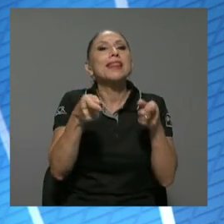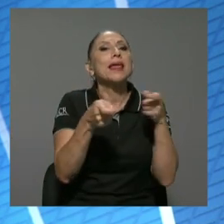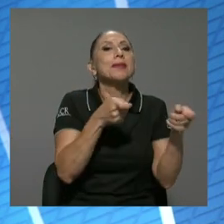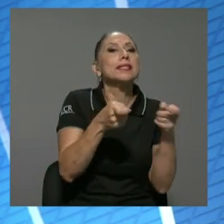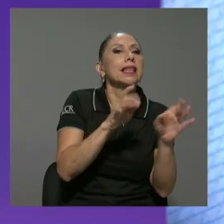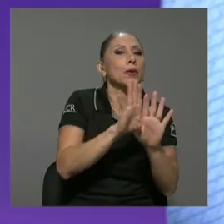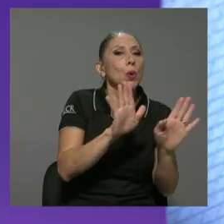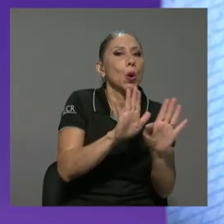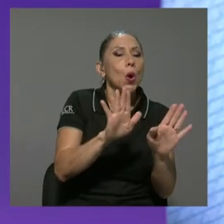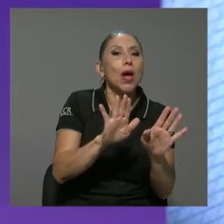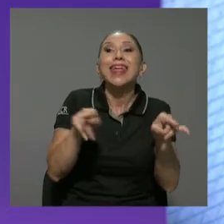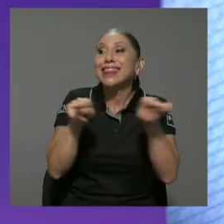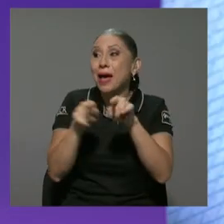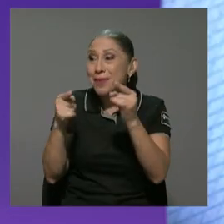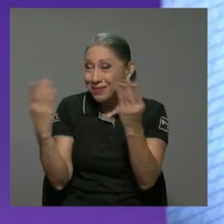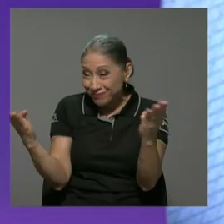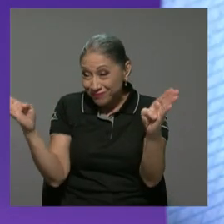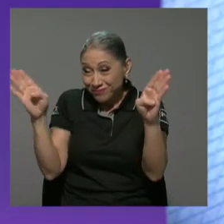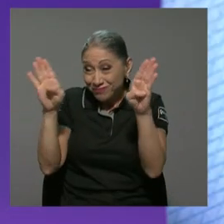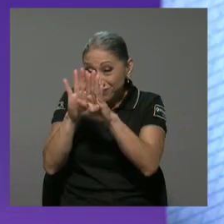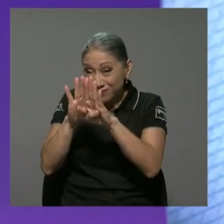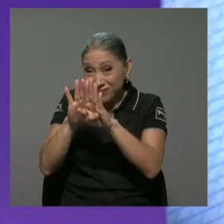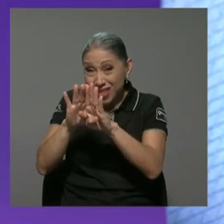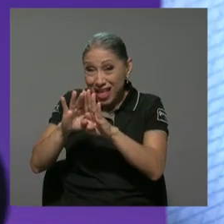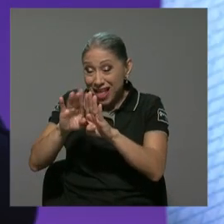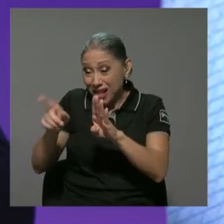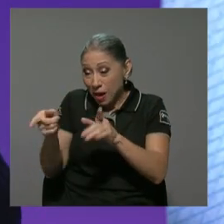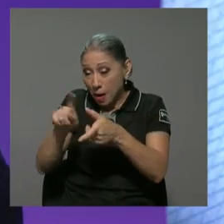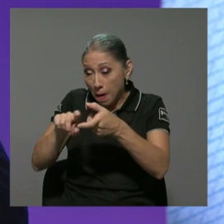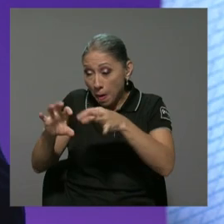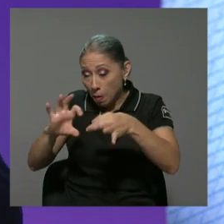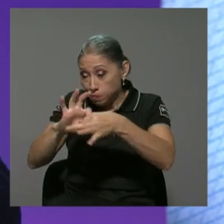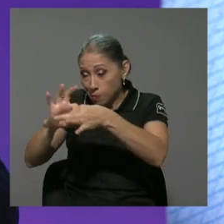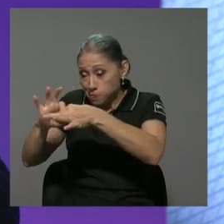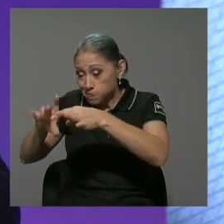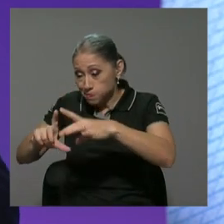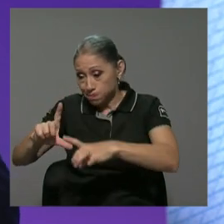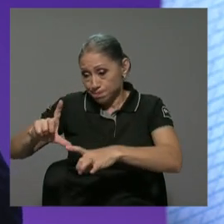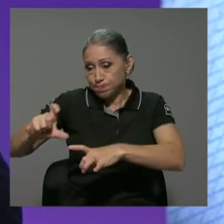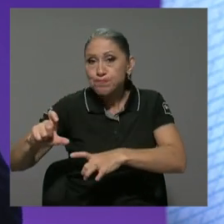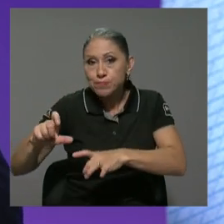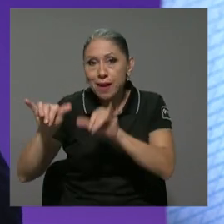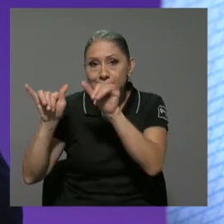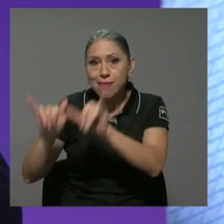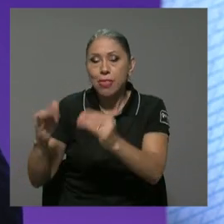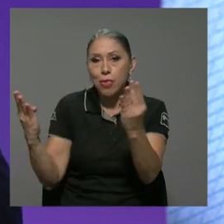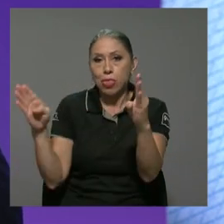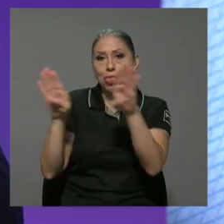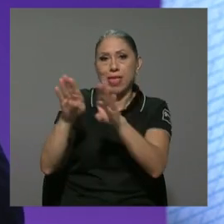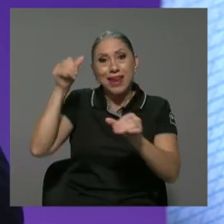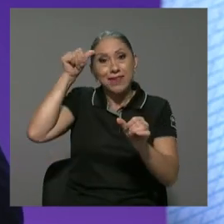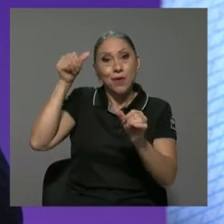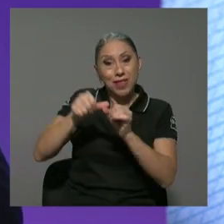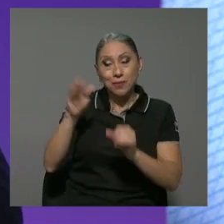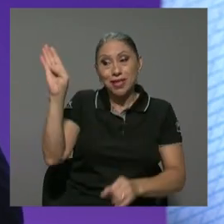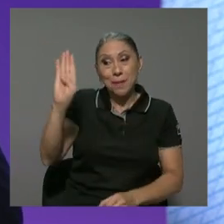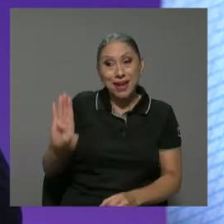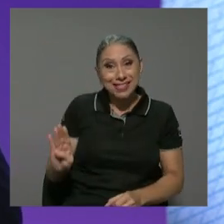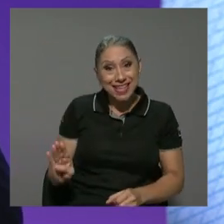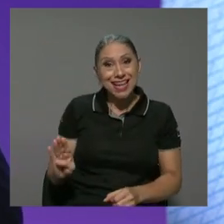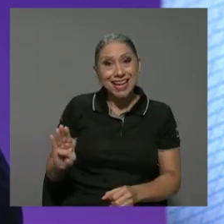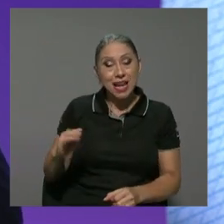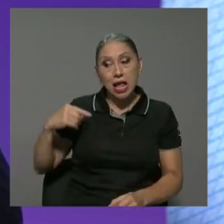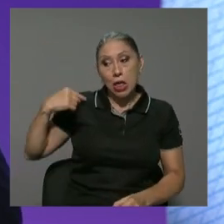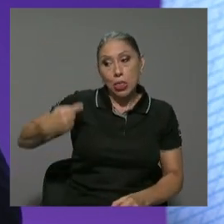y cadenas al Ministerio de Cultura. Recordemos que en Brasil hemos tenido una sucesión de gobiernos de un